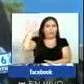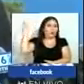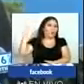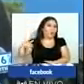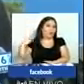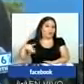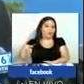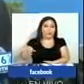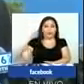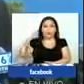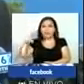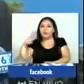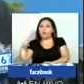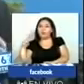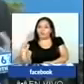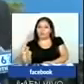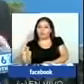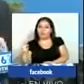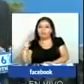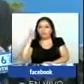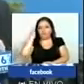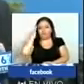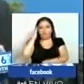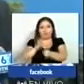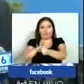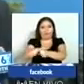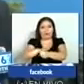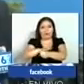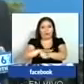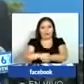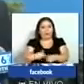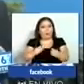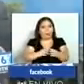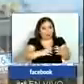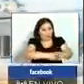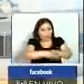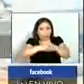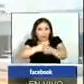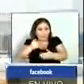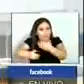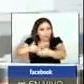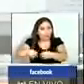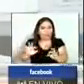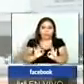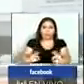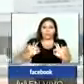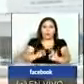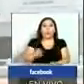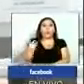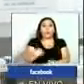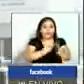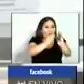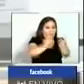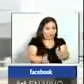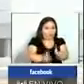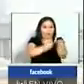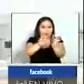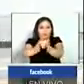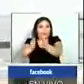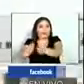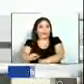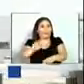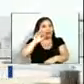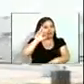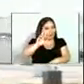enfermedad y sobre todo trabajando en equipo se puede avanzar mucho más fácil. En total serán tres fases del hospital El Salvador.